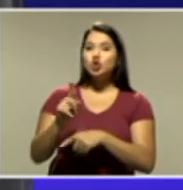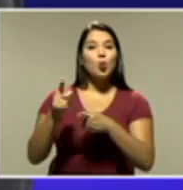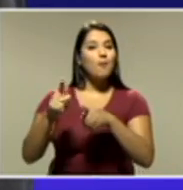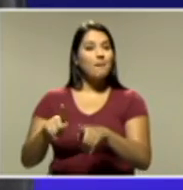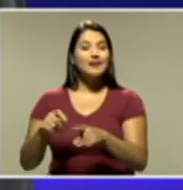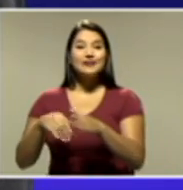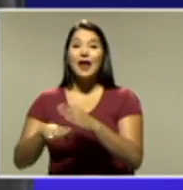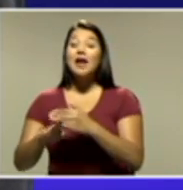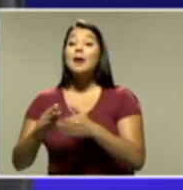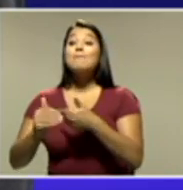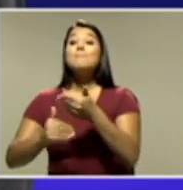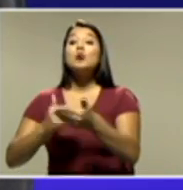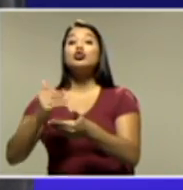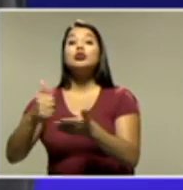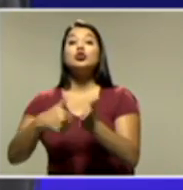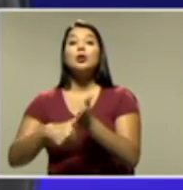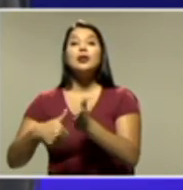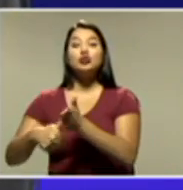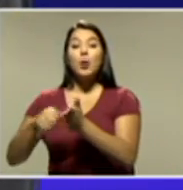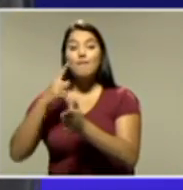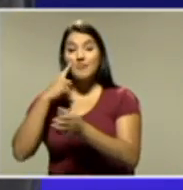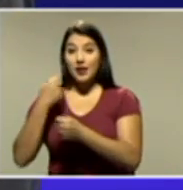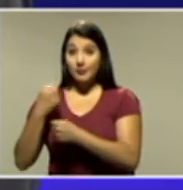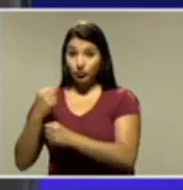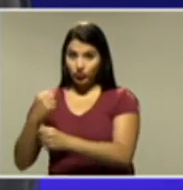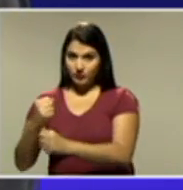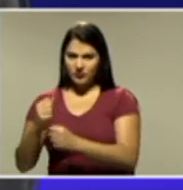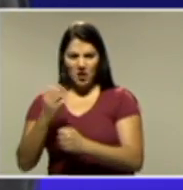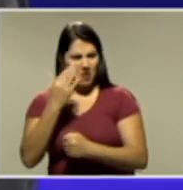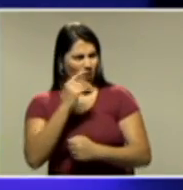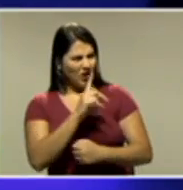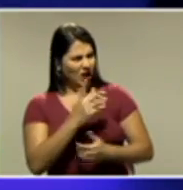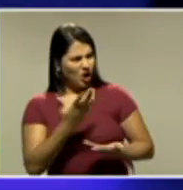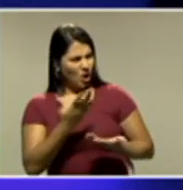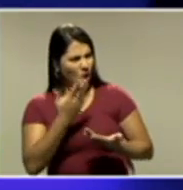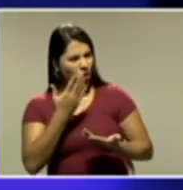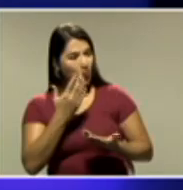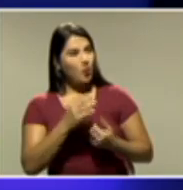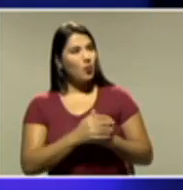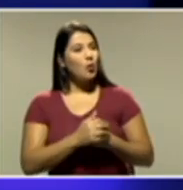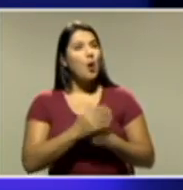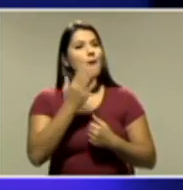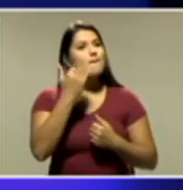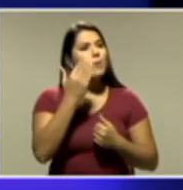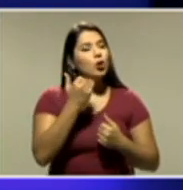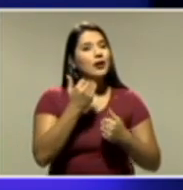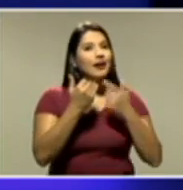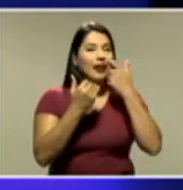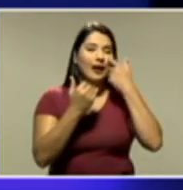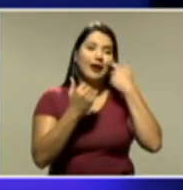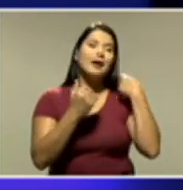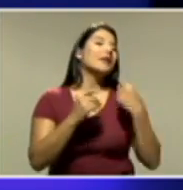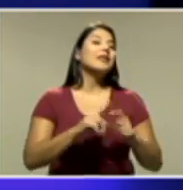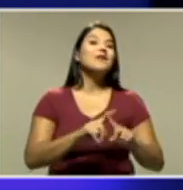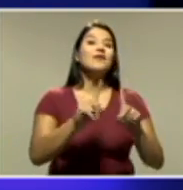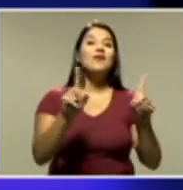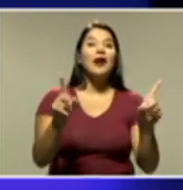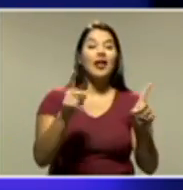municipal. Así que precisamente por esa razón... ¿Por qué no existe? ¿Por qué tratar diferente